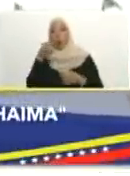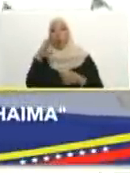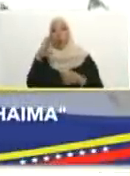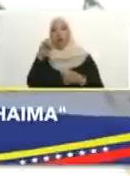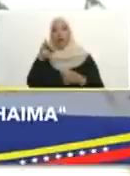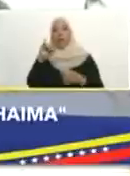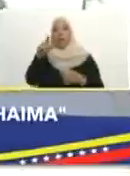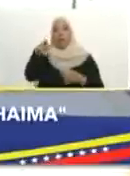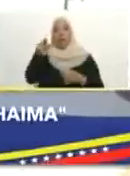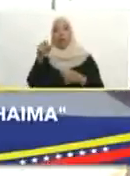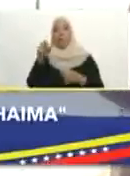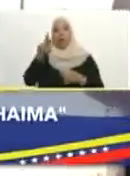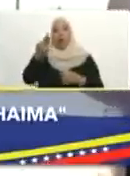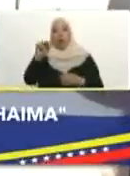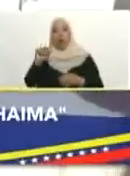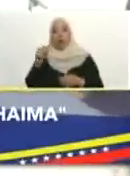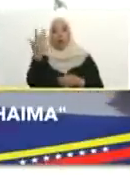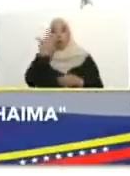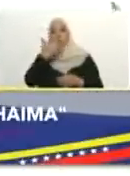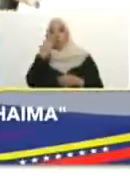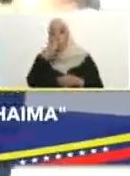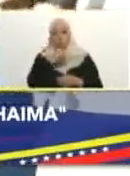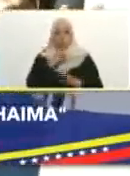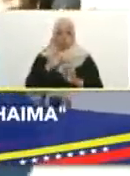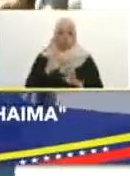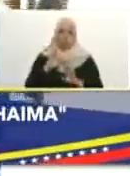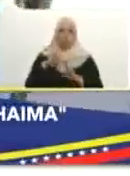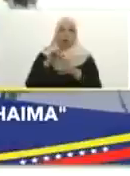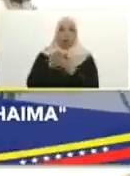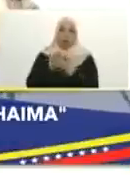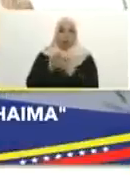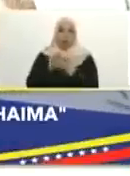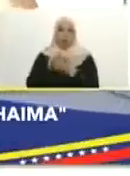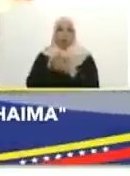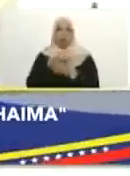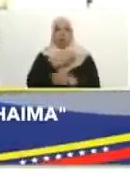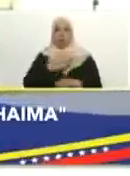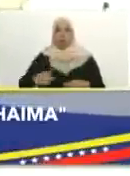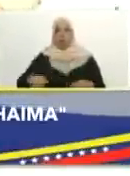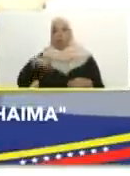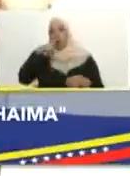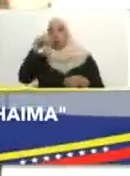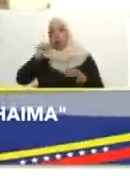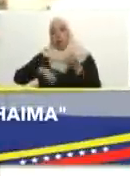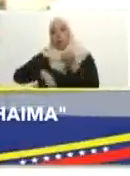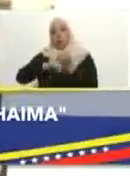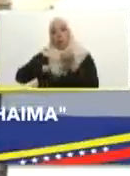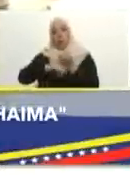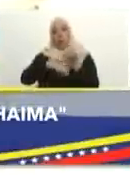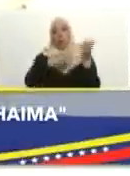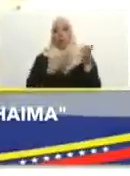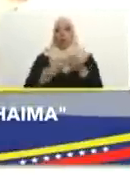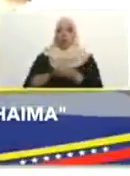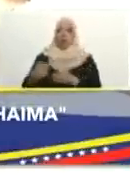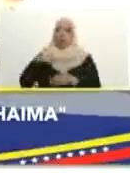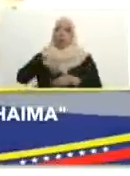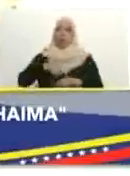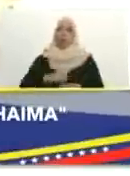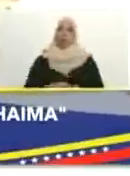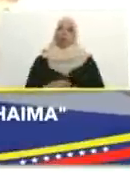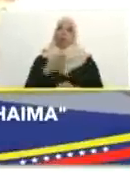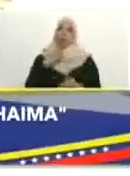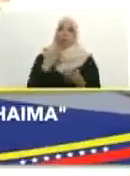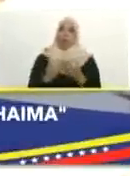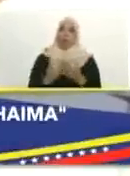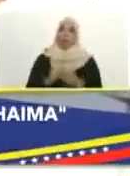Cipriano Hidrogo, ¿qué me dice, Cipriano? Mi camarada, presidente y comandante, bienvenido.